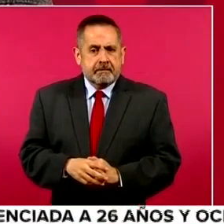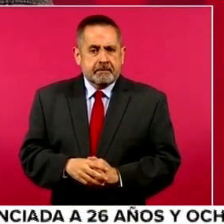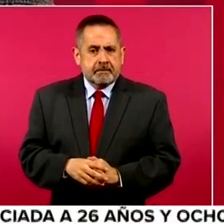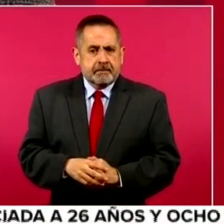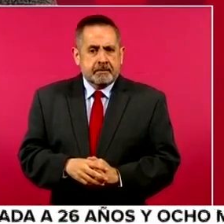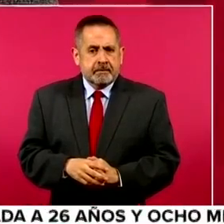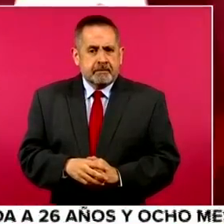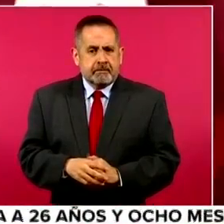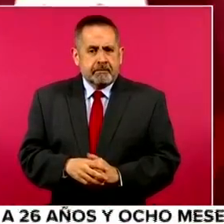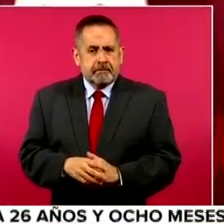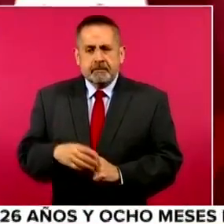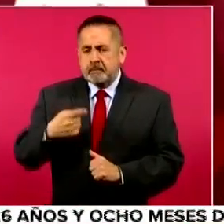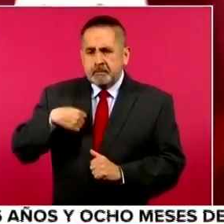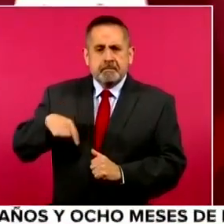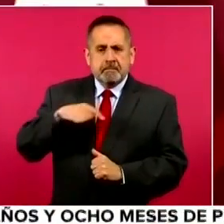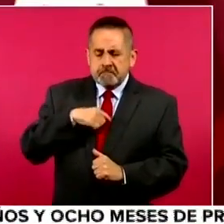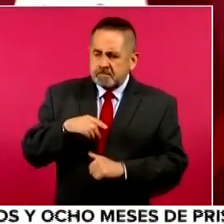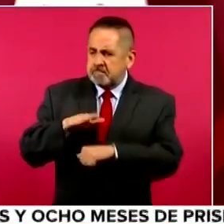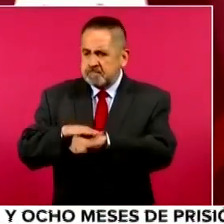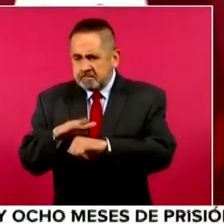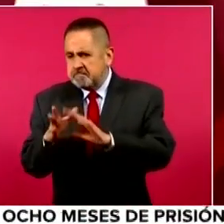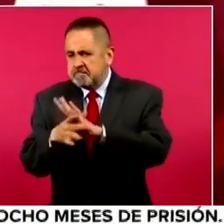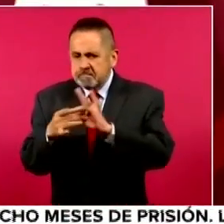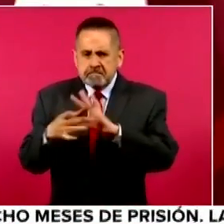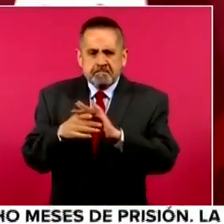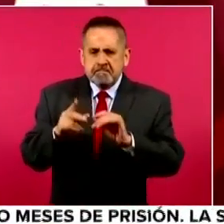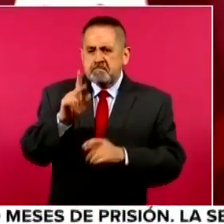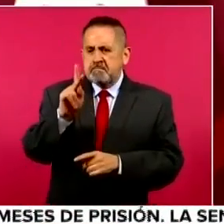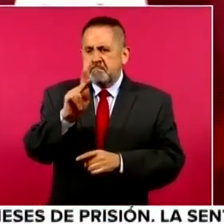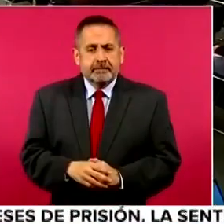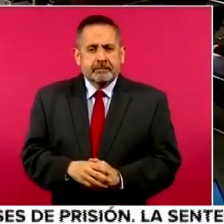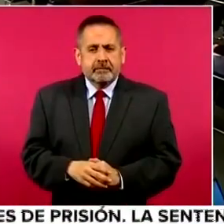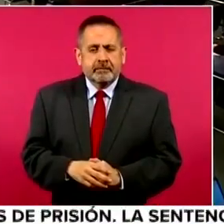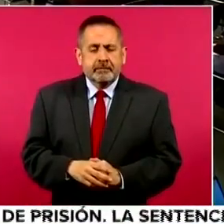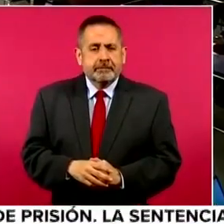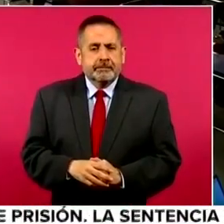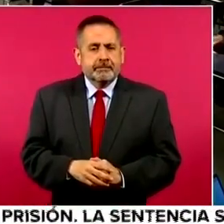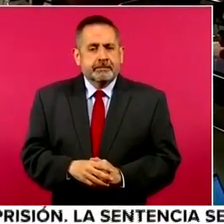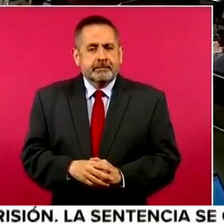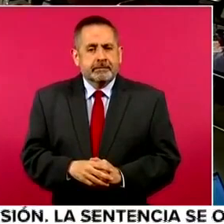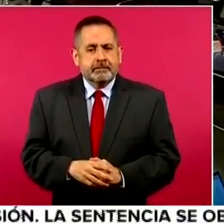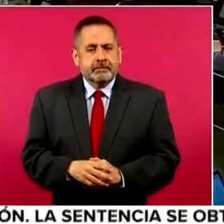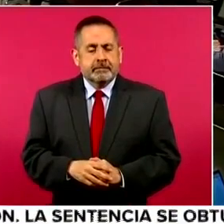incursiones al Poder Judicial cuando